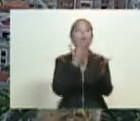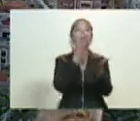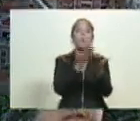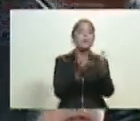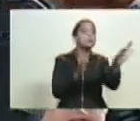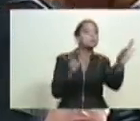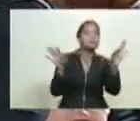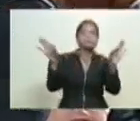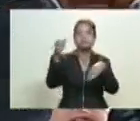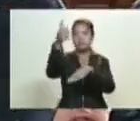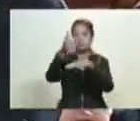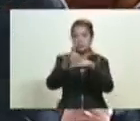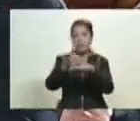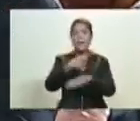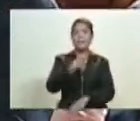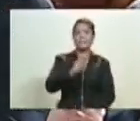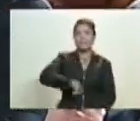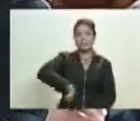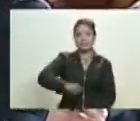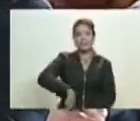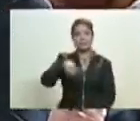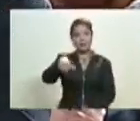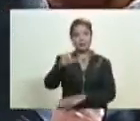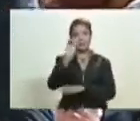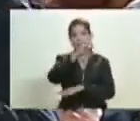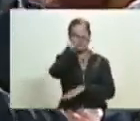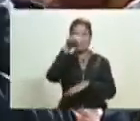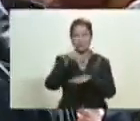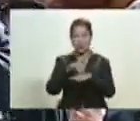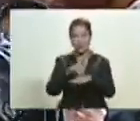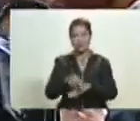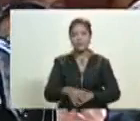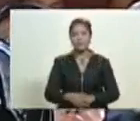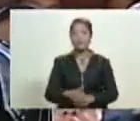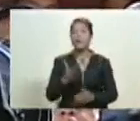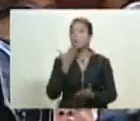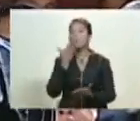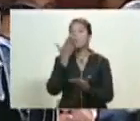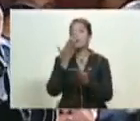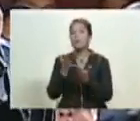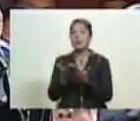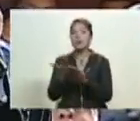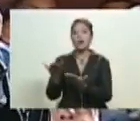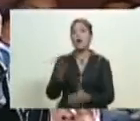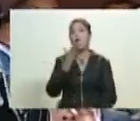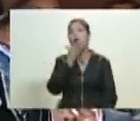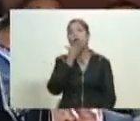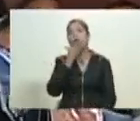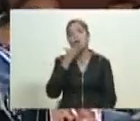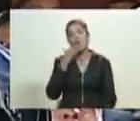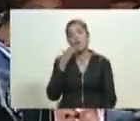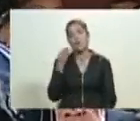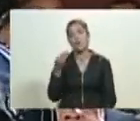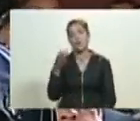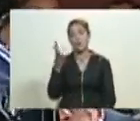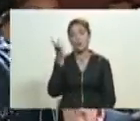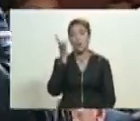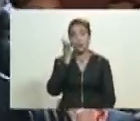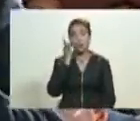propuesta para la presidencia de esta Asamblea Nacional Constituyente. Quiero proponer a una joven